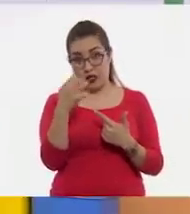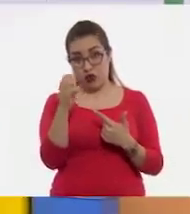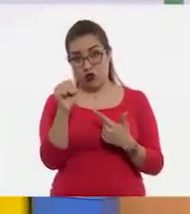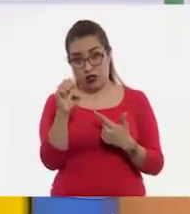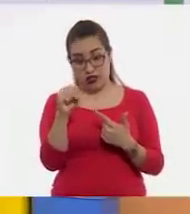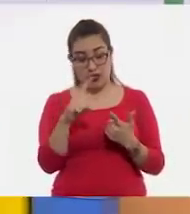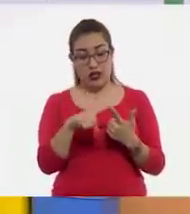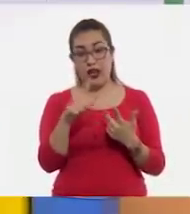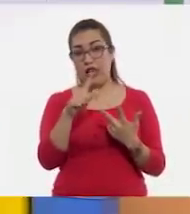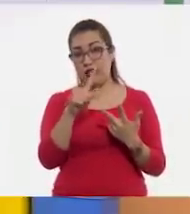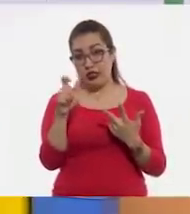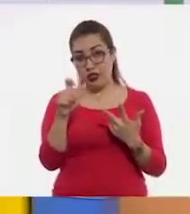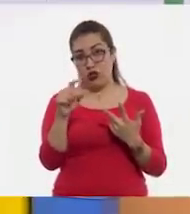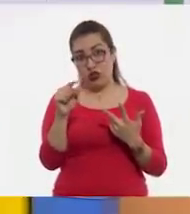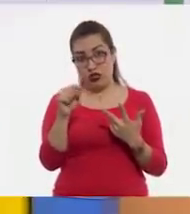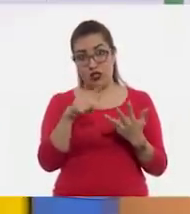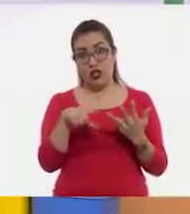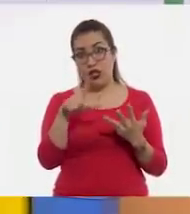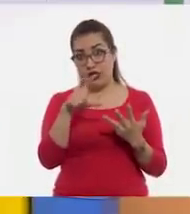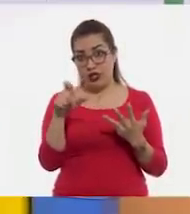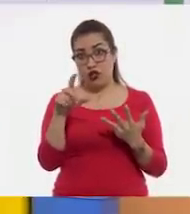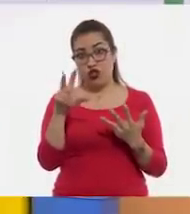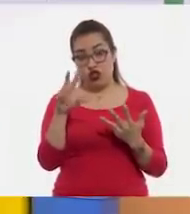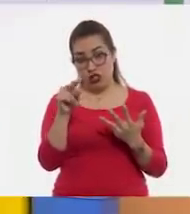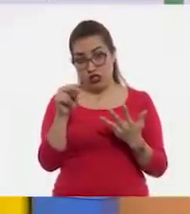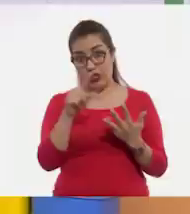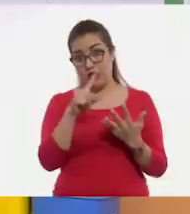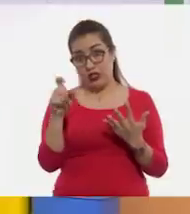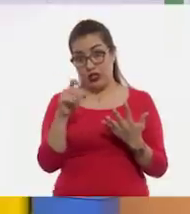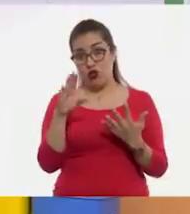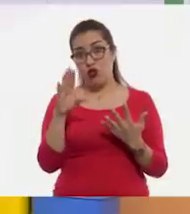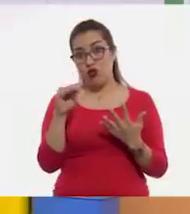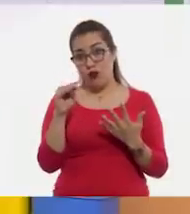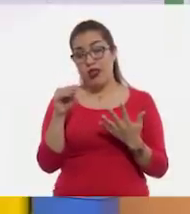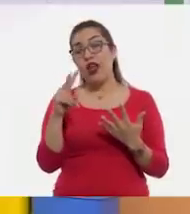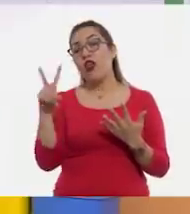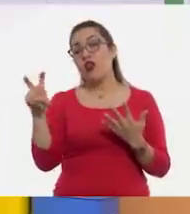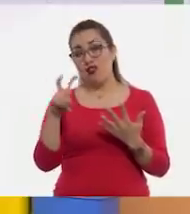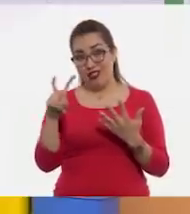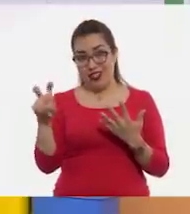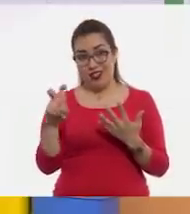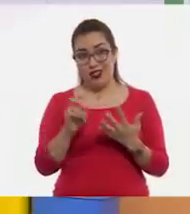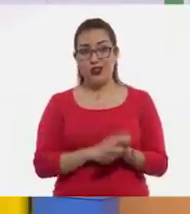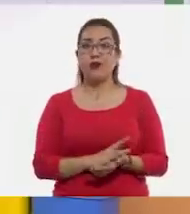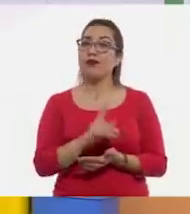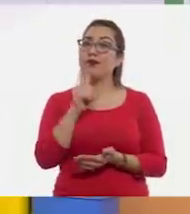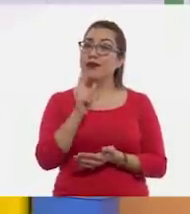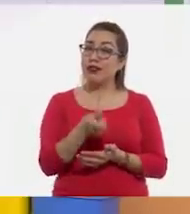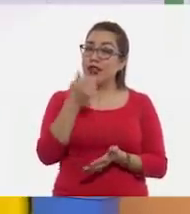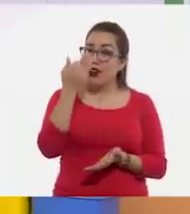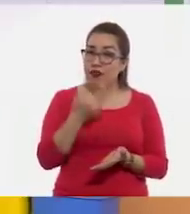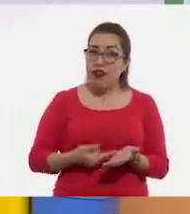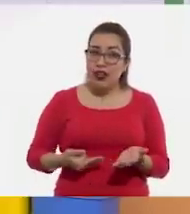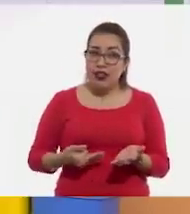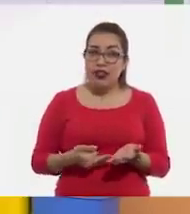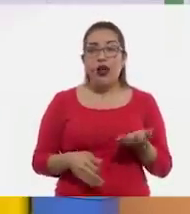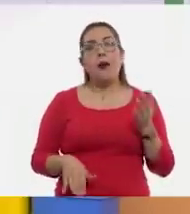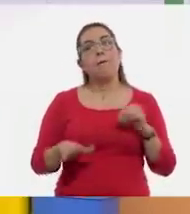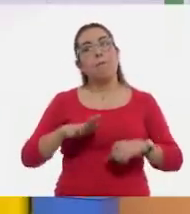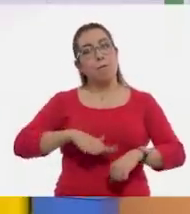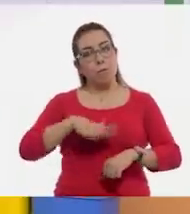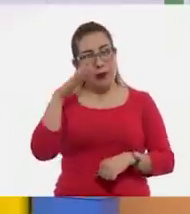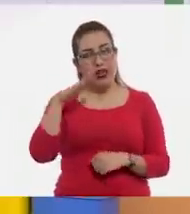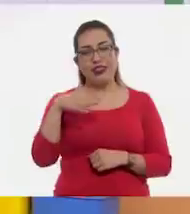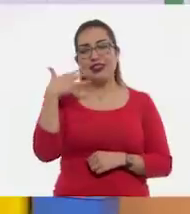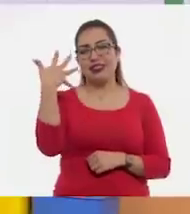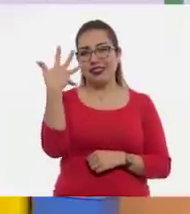170, 180, 190, 200. Muy bien. Quiere decir que necesitamos otras 5